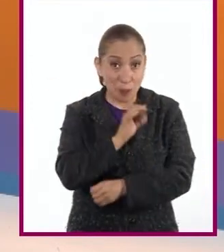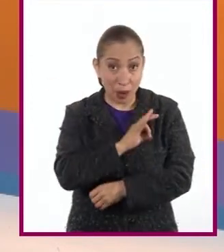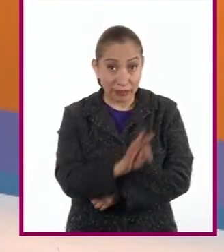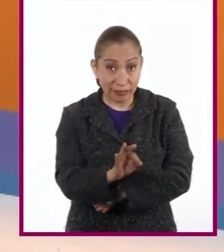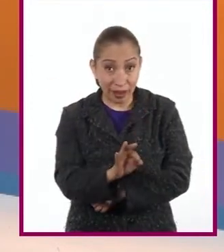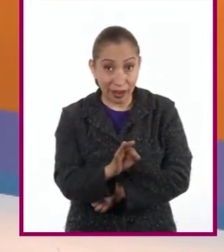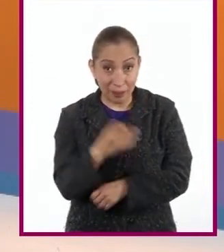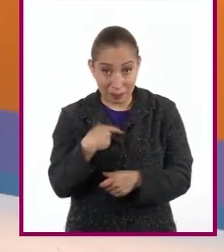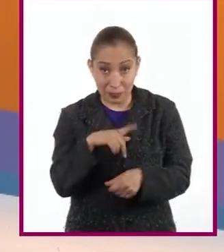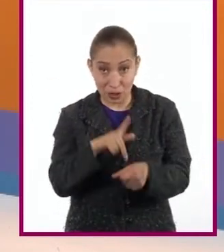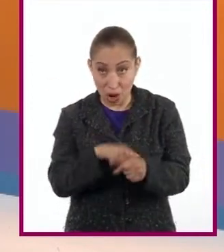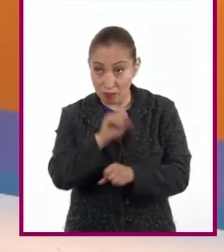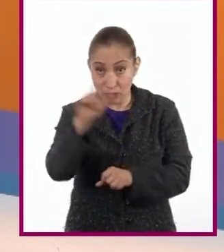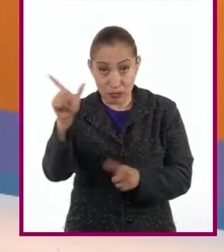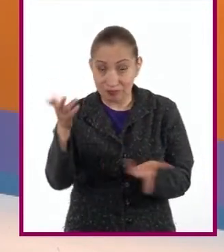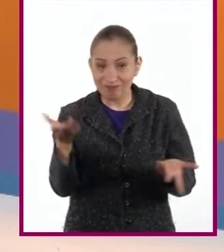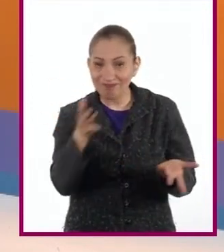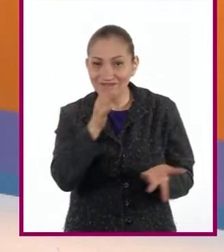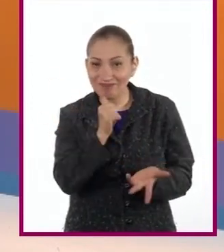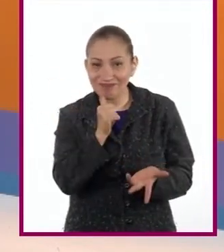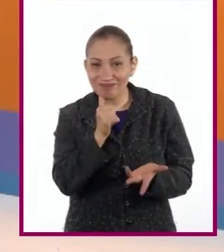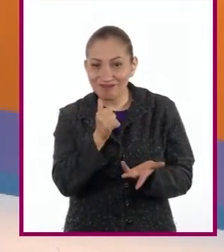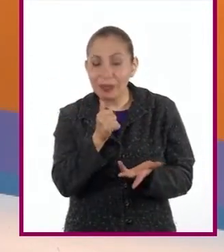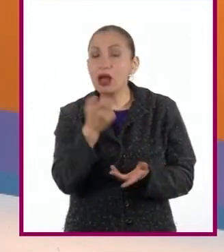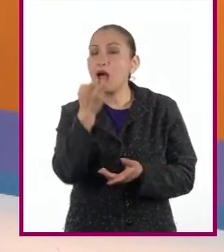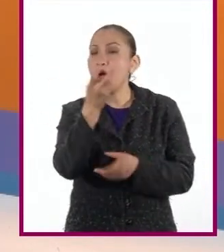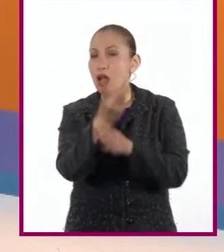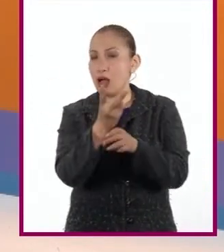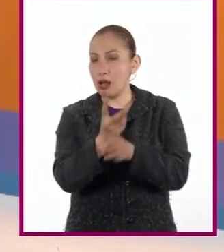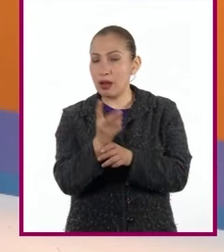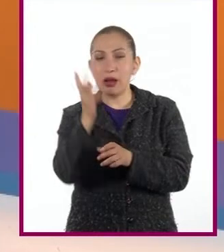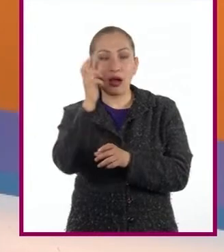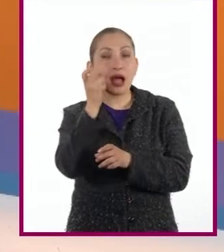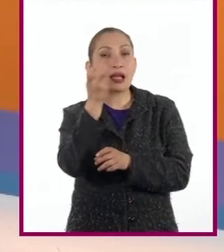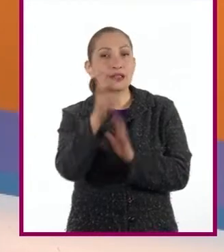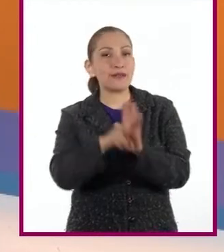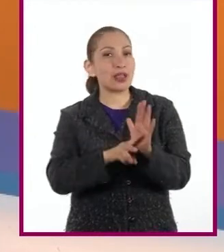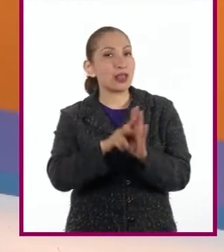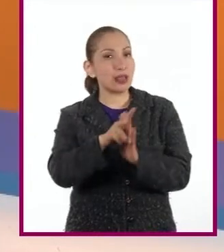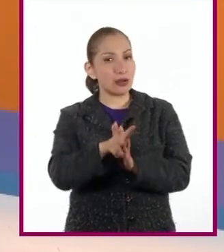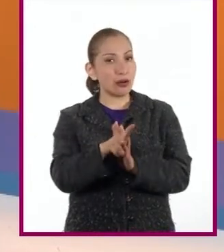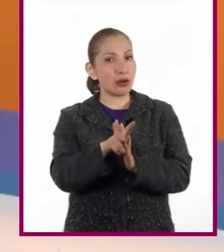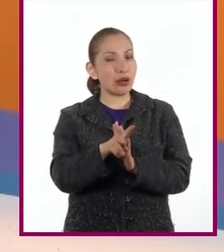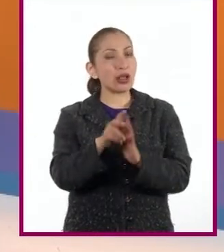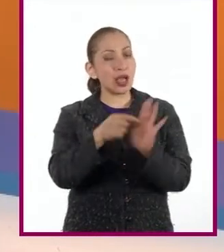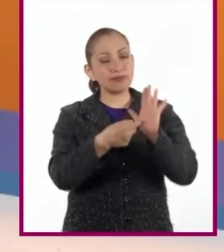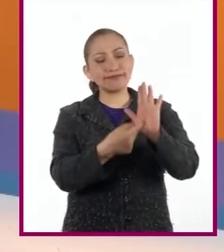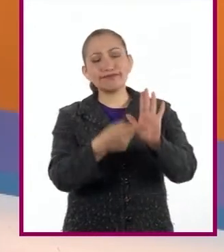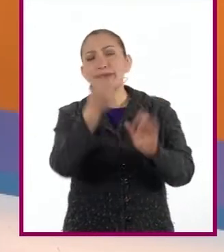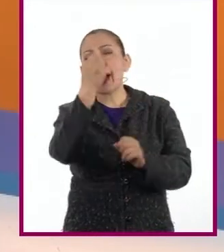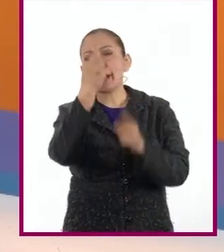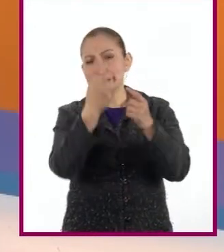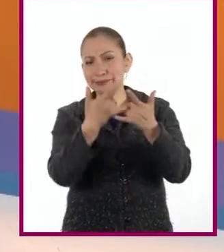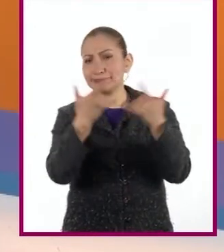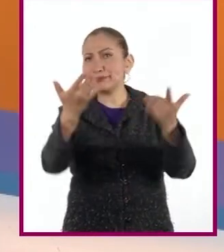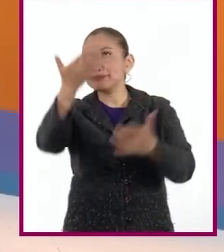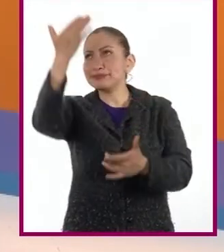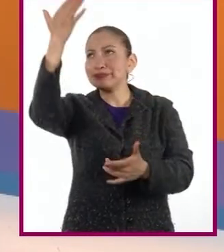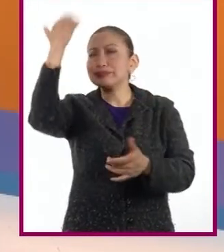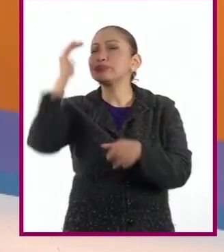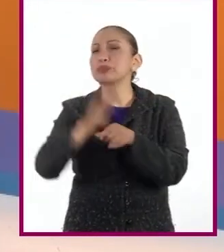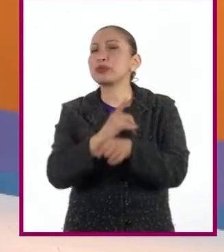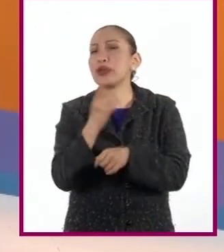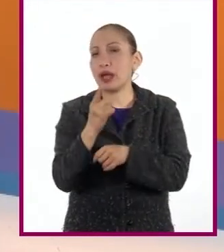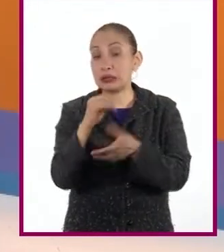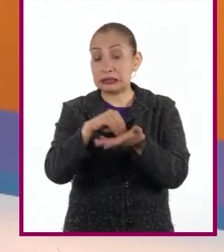desarrollo personal. A continuación, los invito a ver y escuchar el siguiente video, que destaca algunos de los antecedentes. Tome